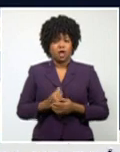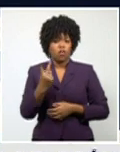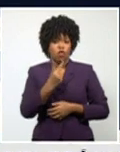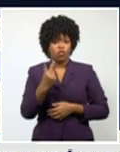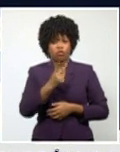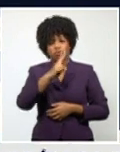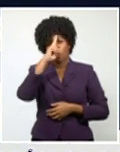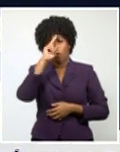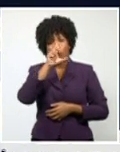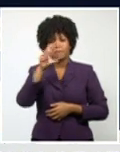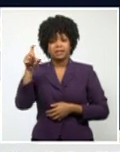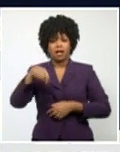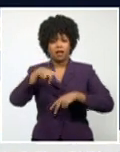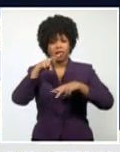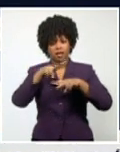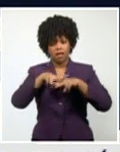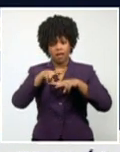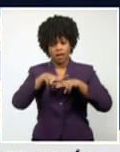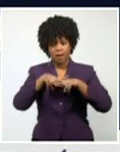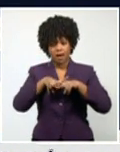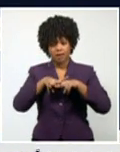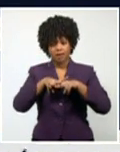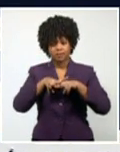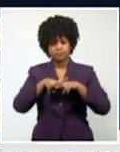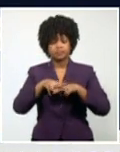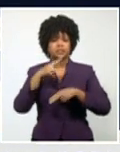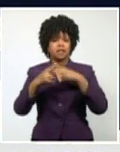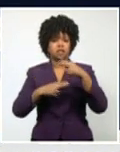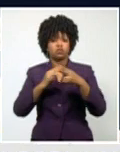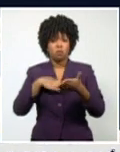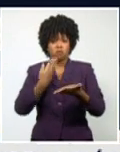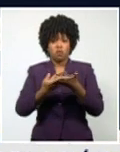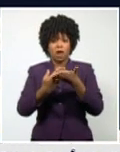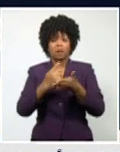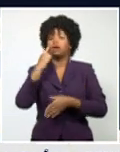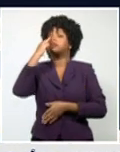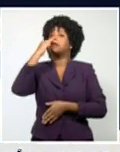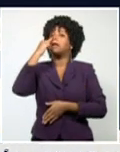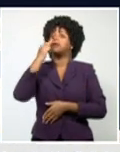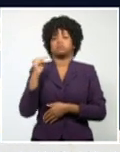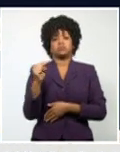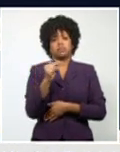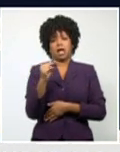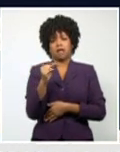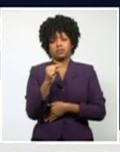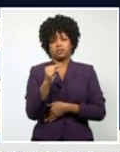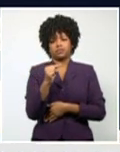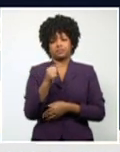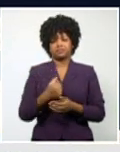Salvador Allende de La Habana, por PCR negativo. O sea, son personas que en un momento